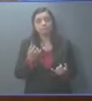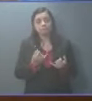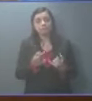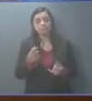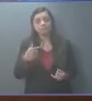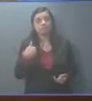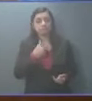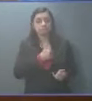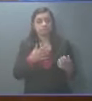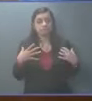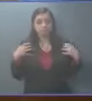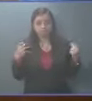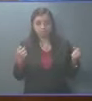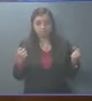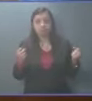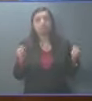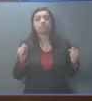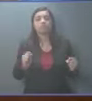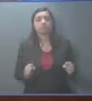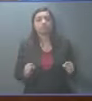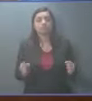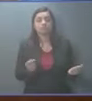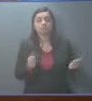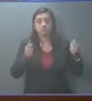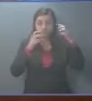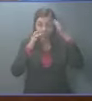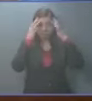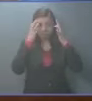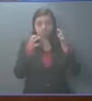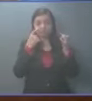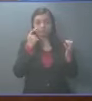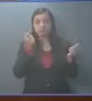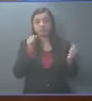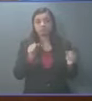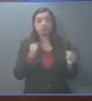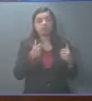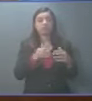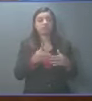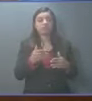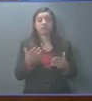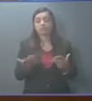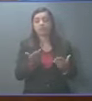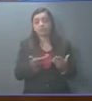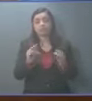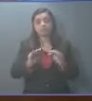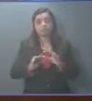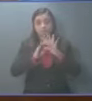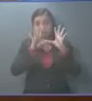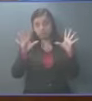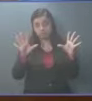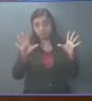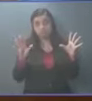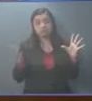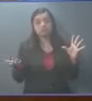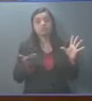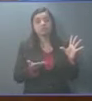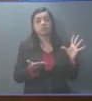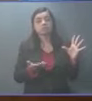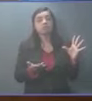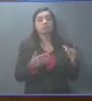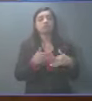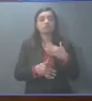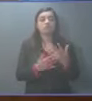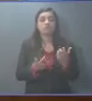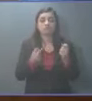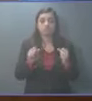Ministerio de Salud el que va a determinar el uso final de todas las instalaciones. Claro, se ha mencionado de que se van a